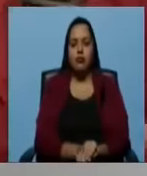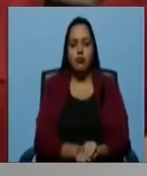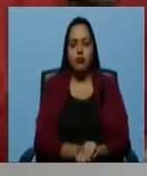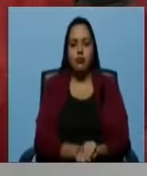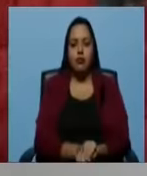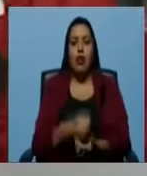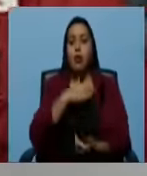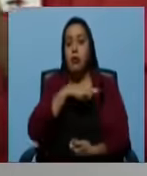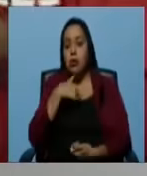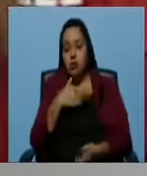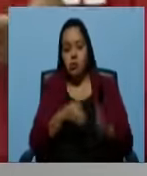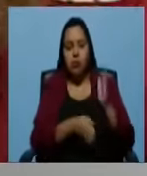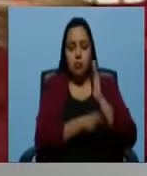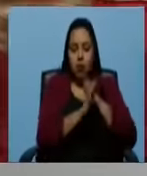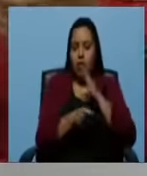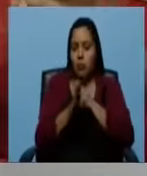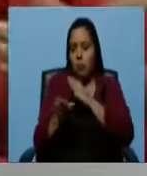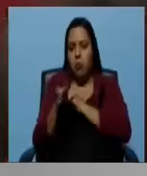Nosotros vamos a salir a las calles